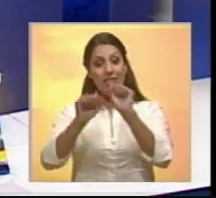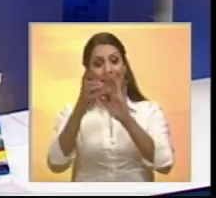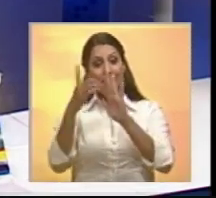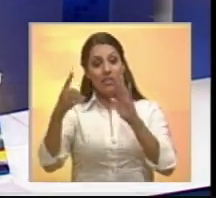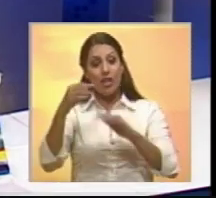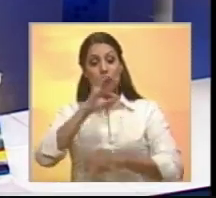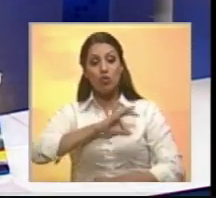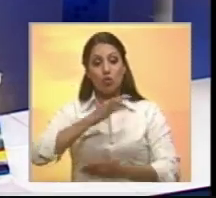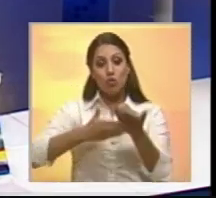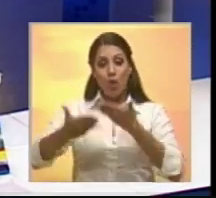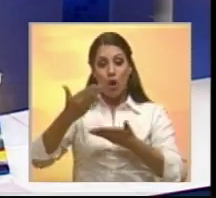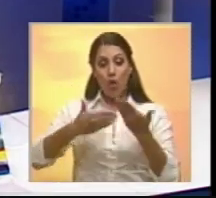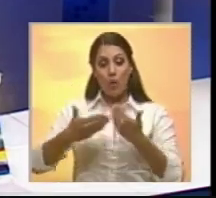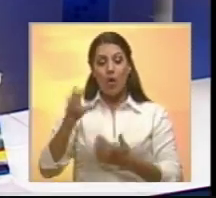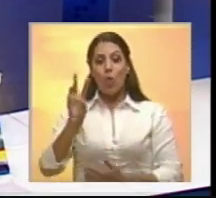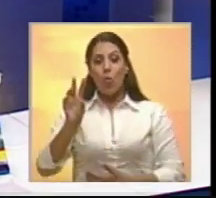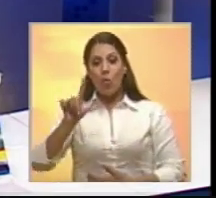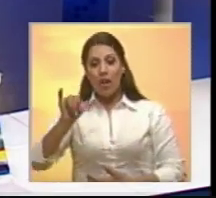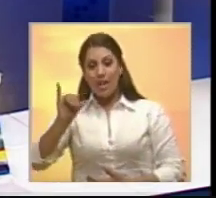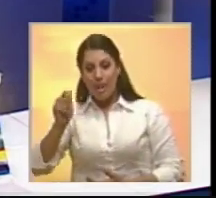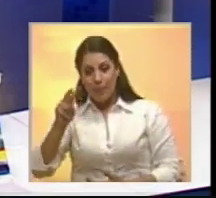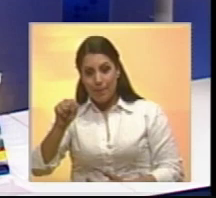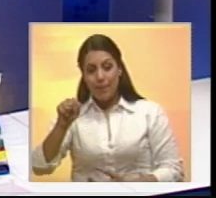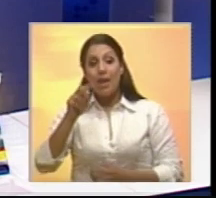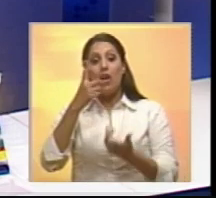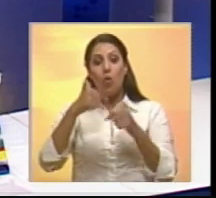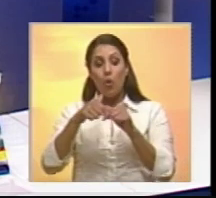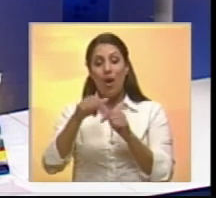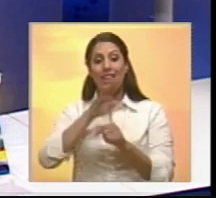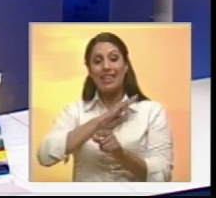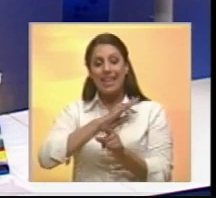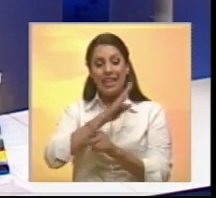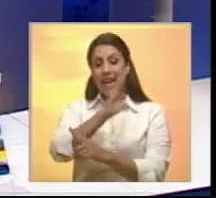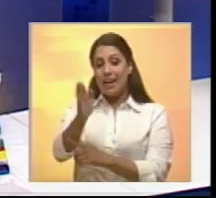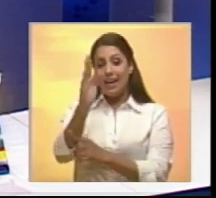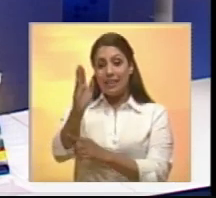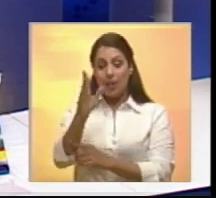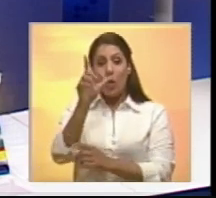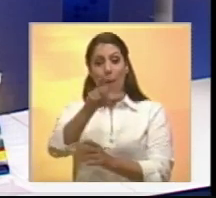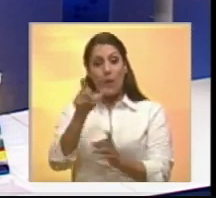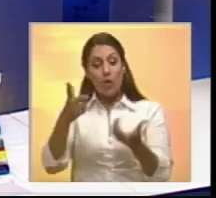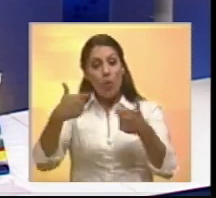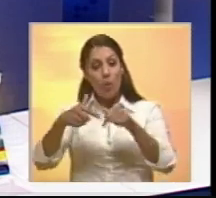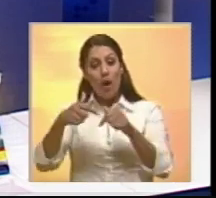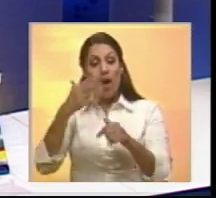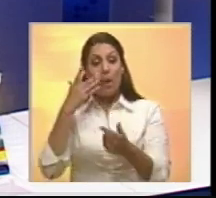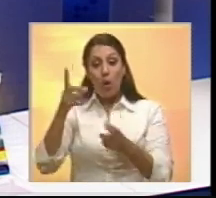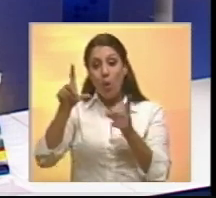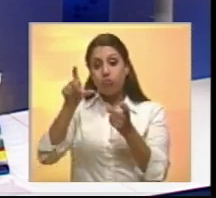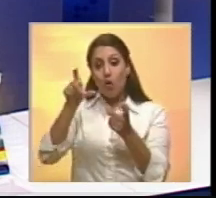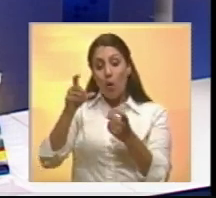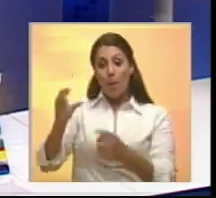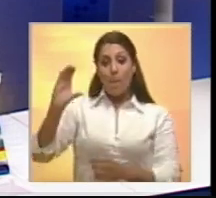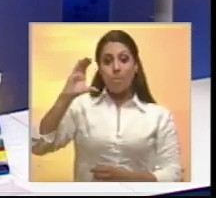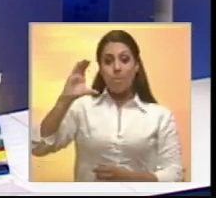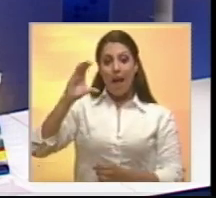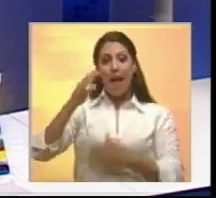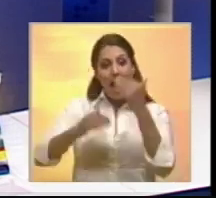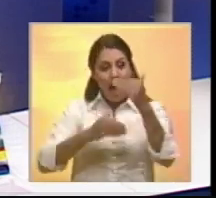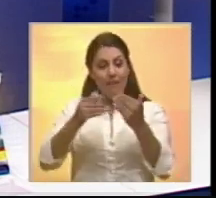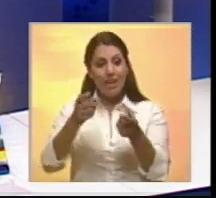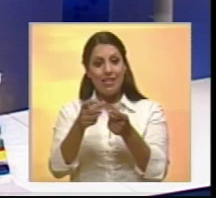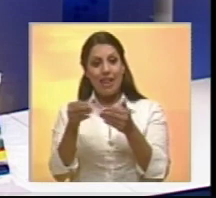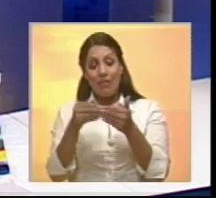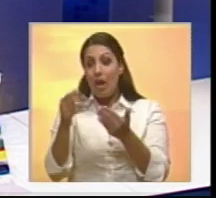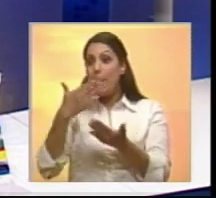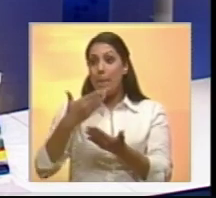Derechos Socioeconómicos, William Contreras, ratificó que ese organismo sancionará a los establecimientos que cobren comisión y que hagan avances de efectivo